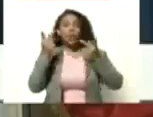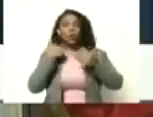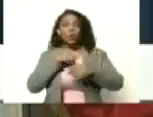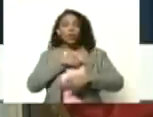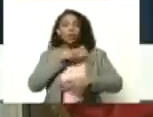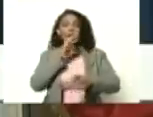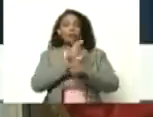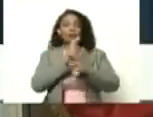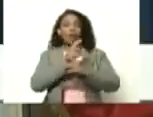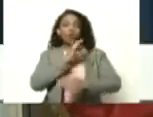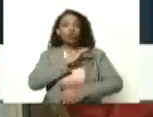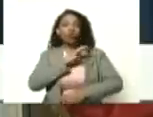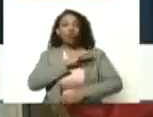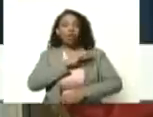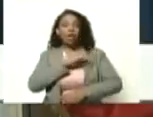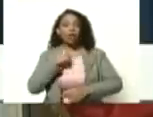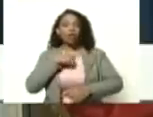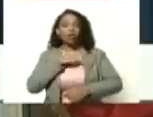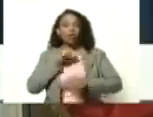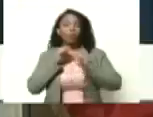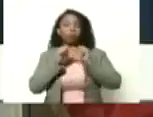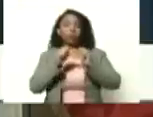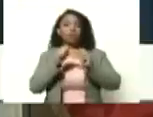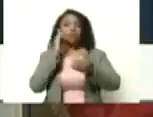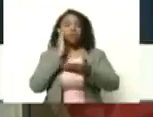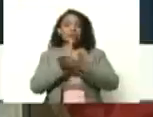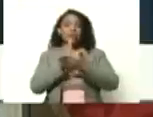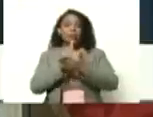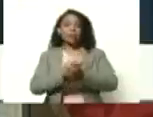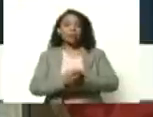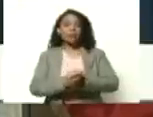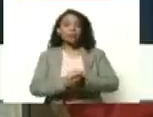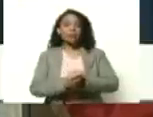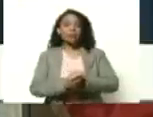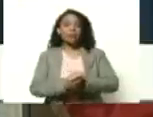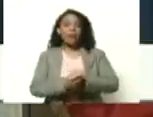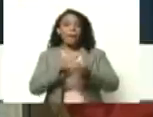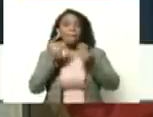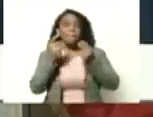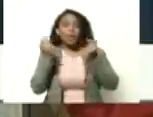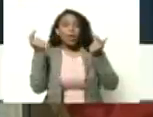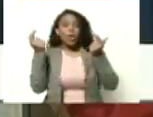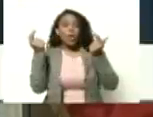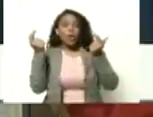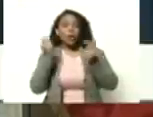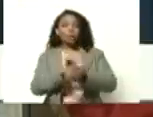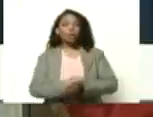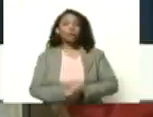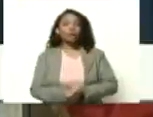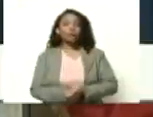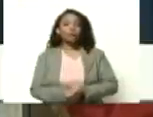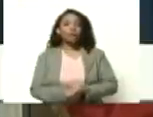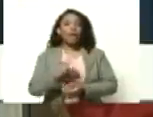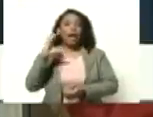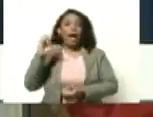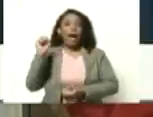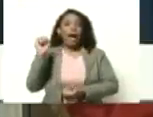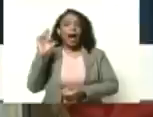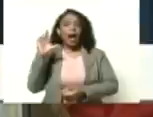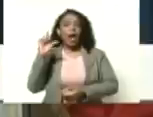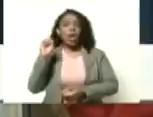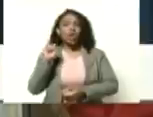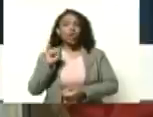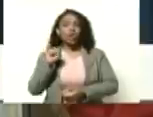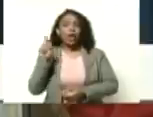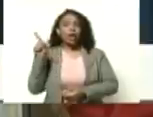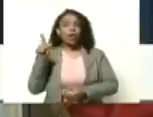sociales y lo mantuvimos siempre que la desaparición de carlos en lan de su casa había sido